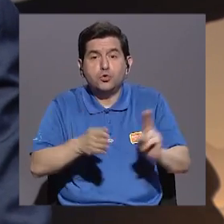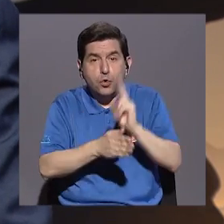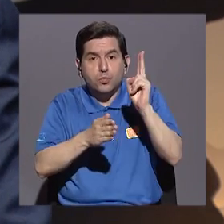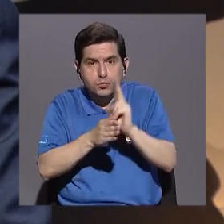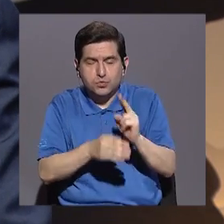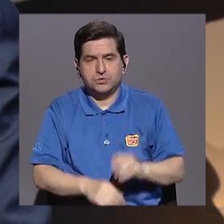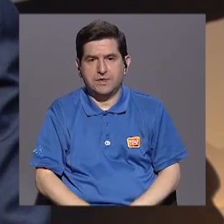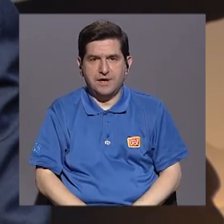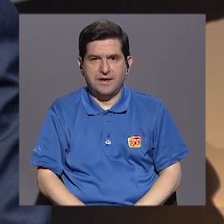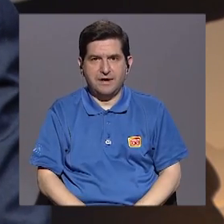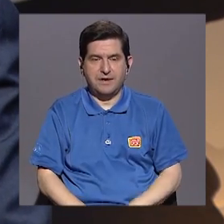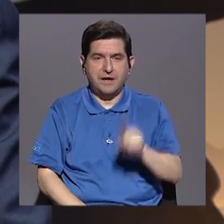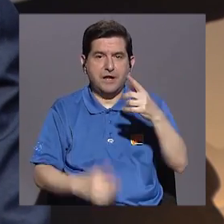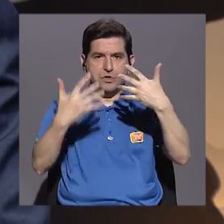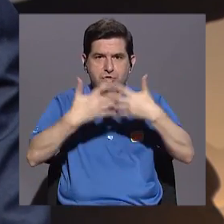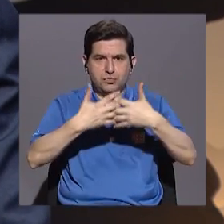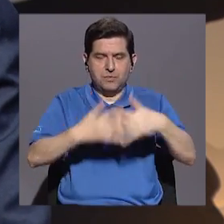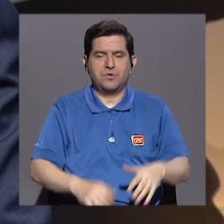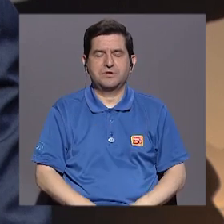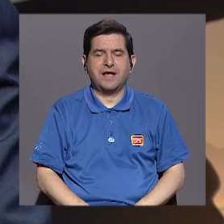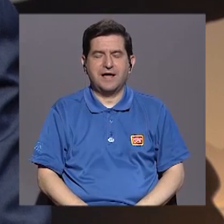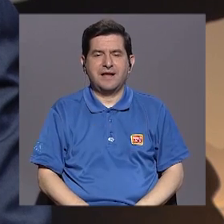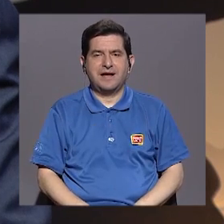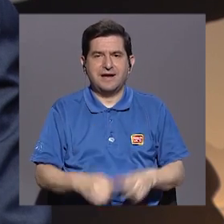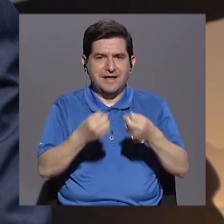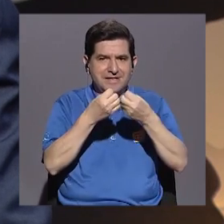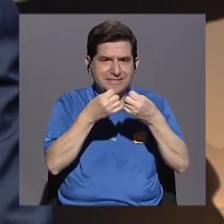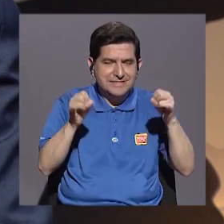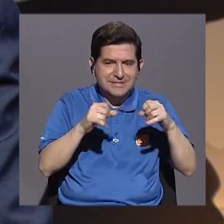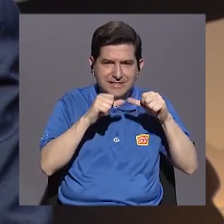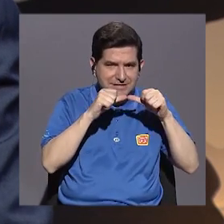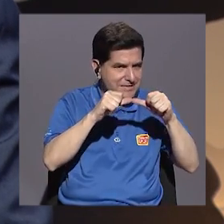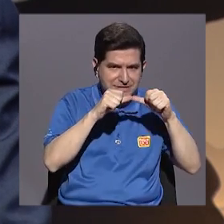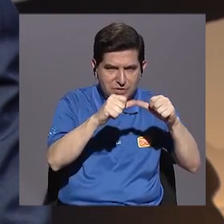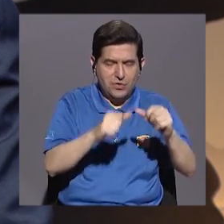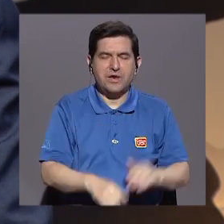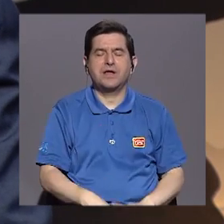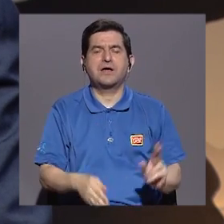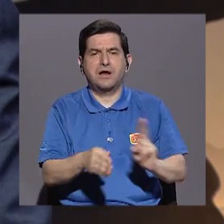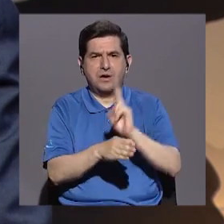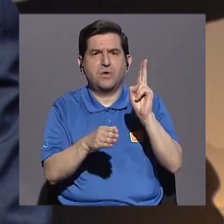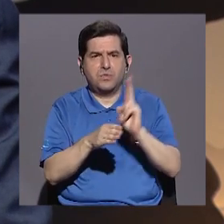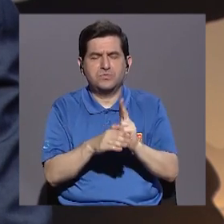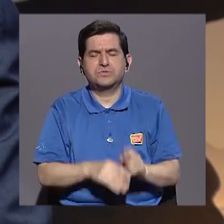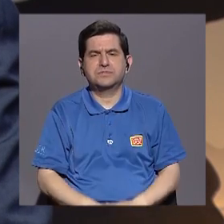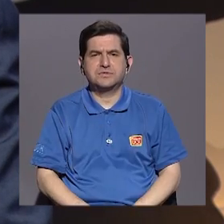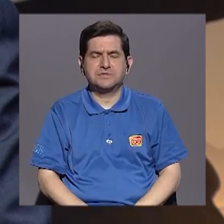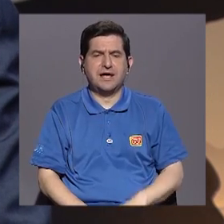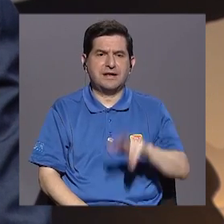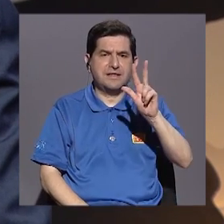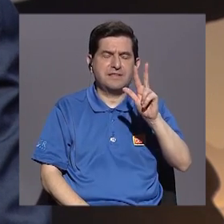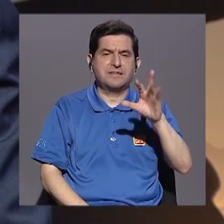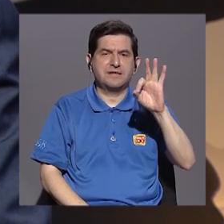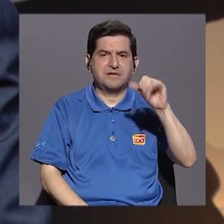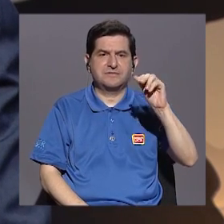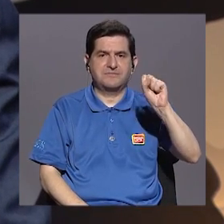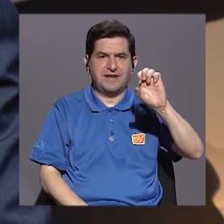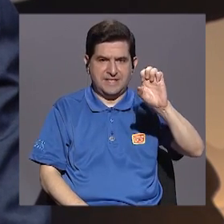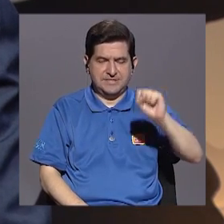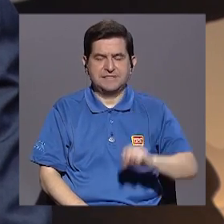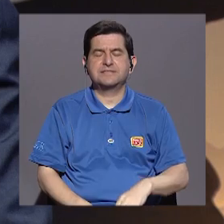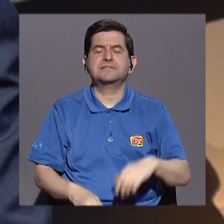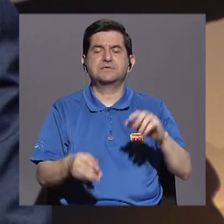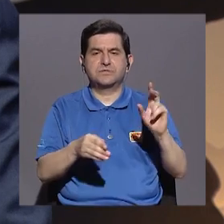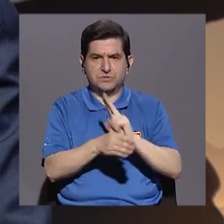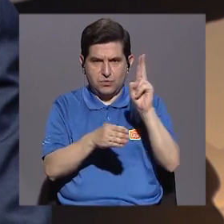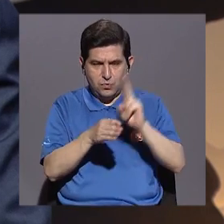desde el motor asíncrono o la máquina de inducción usualmente es una máquina inducción trifásica como las que se utilizan